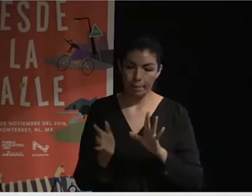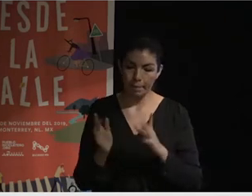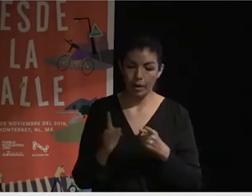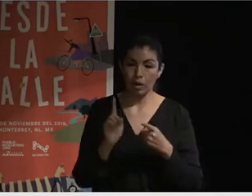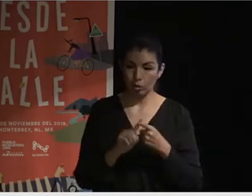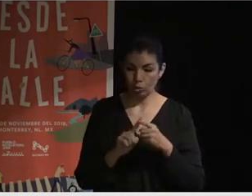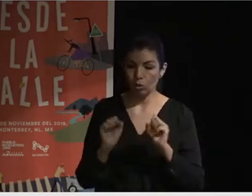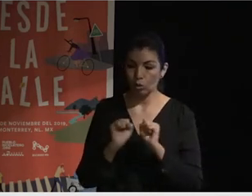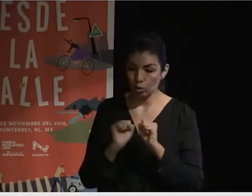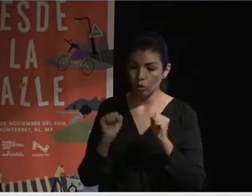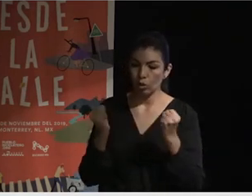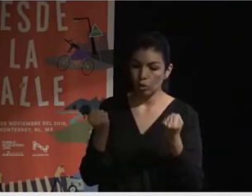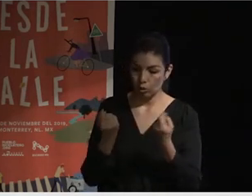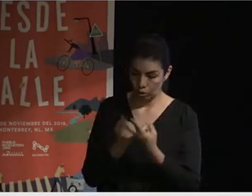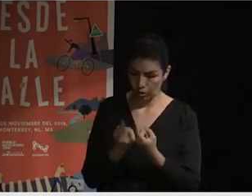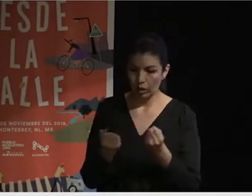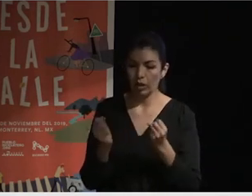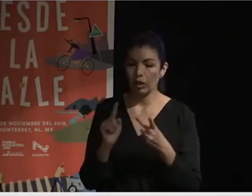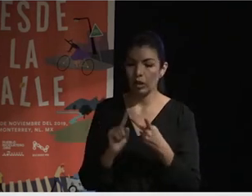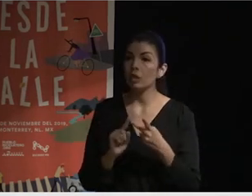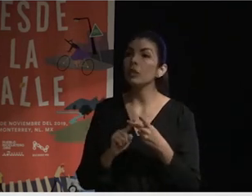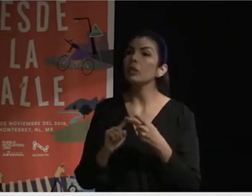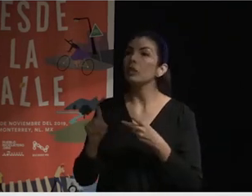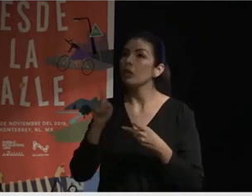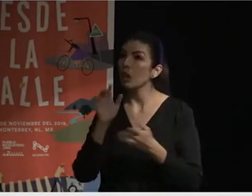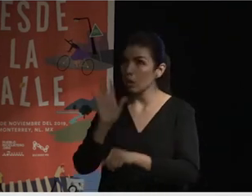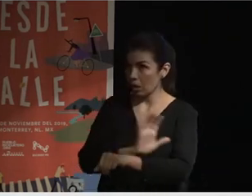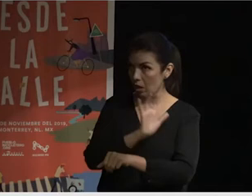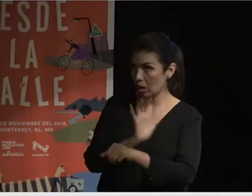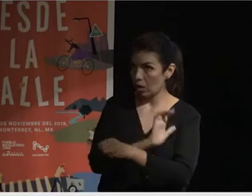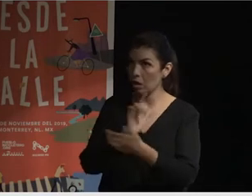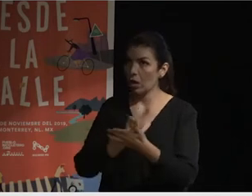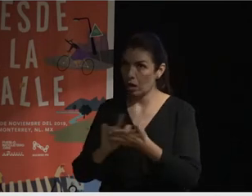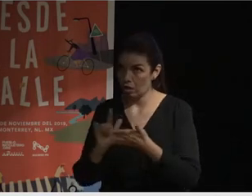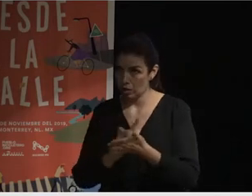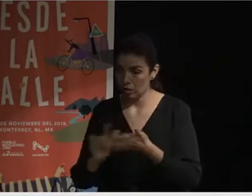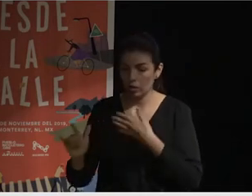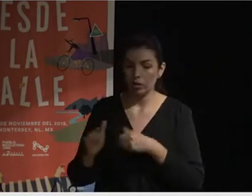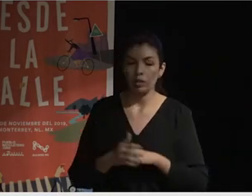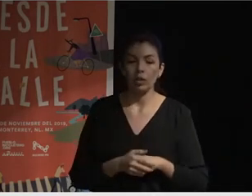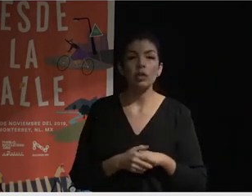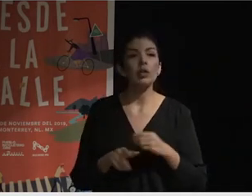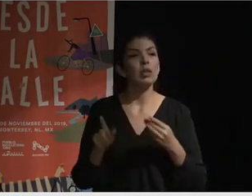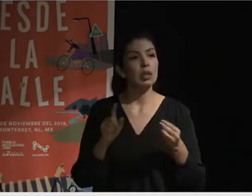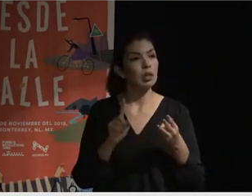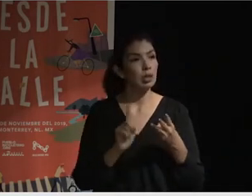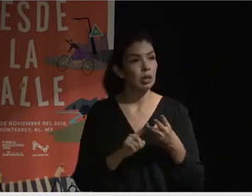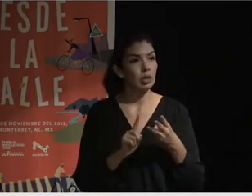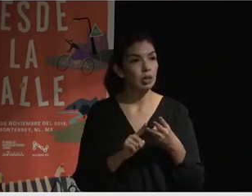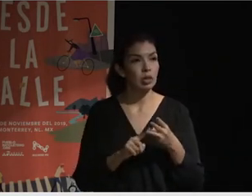me parece que creo que ya actualizaron la definición, que ahora la define Wikipedia en inglés